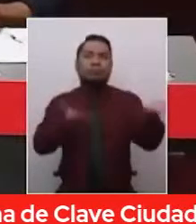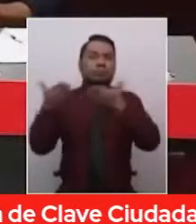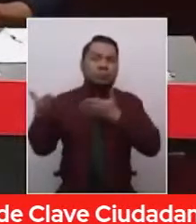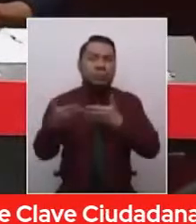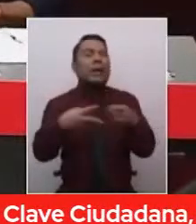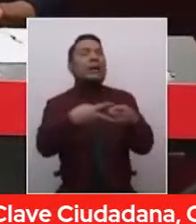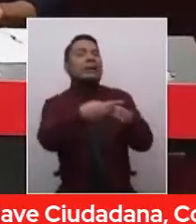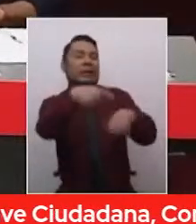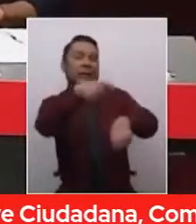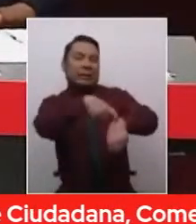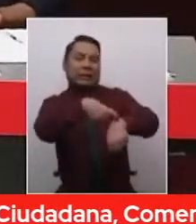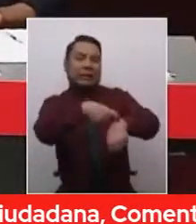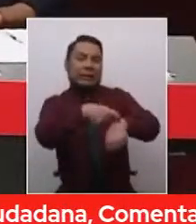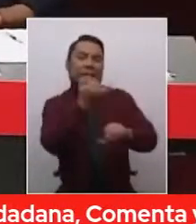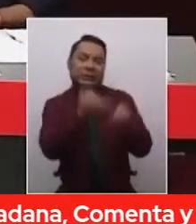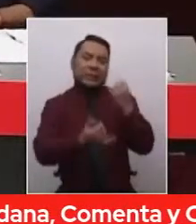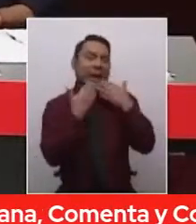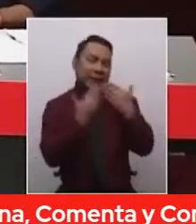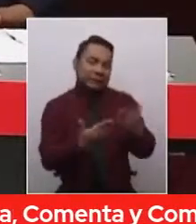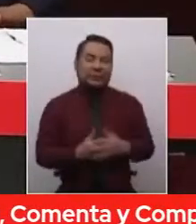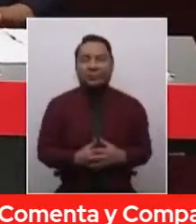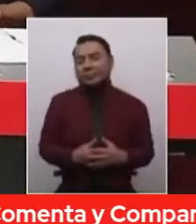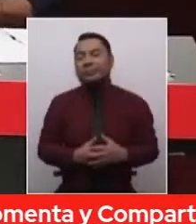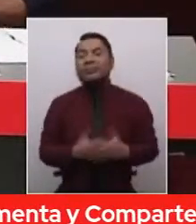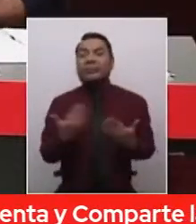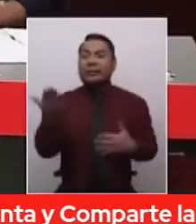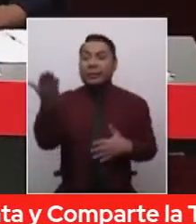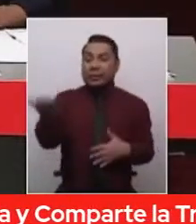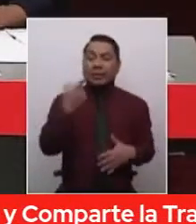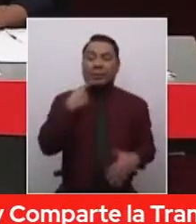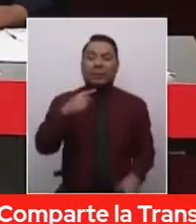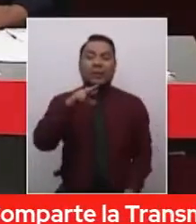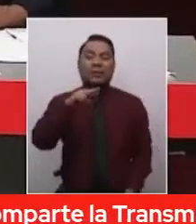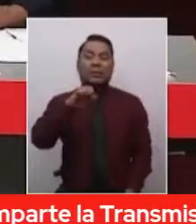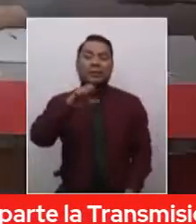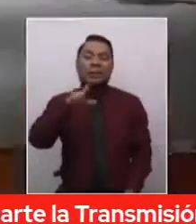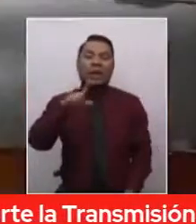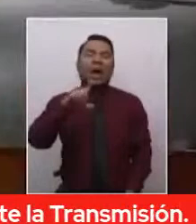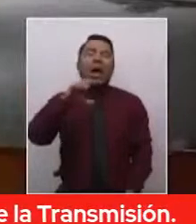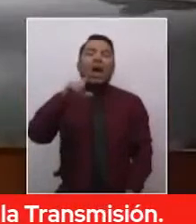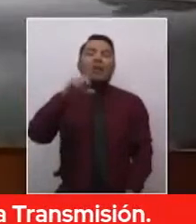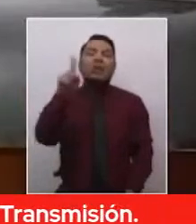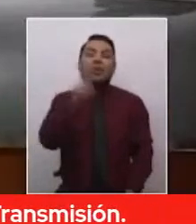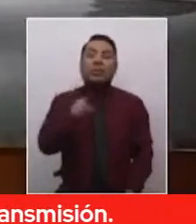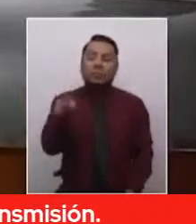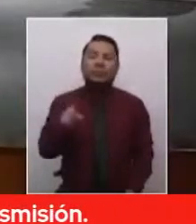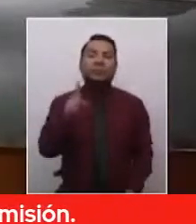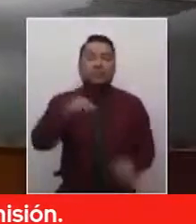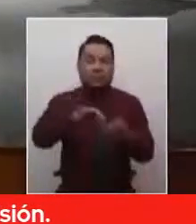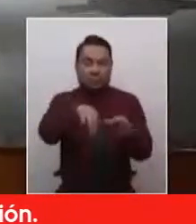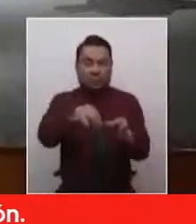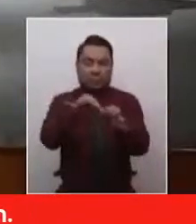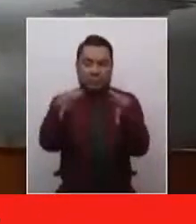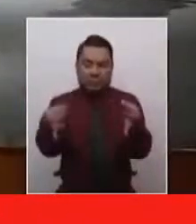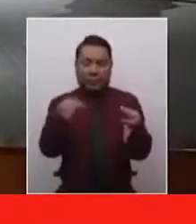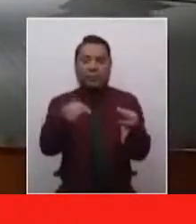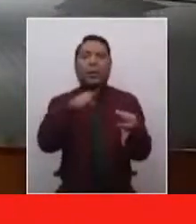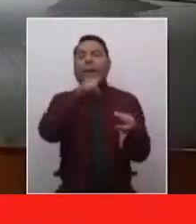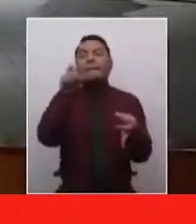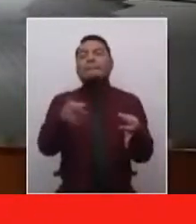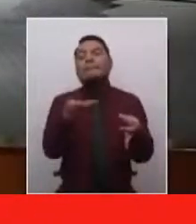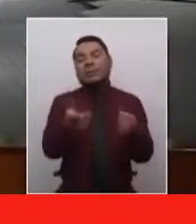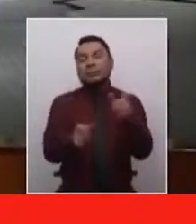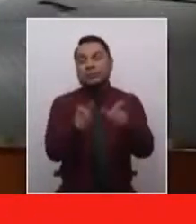comida. Tiempo cumplido. Gracias, gracias, candidato Alegría. Invitamos ahora al candidato Rafael López Aliaga para tomar un sobre y recibir la